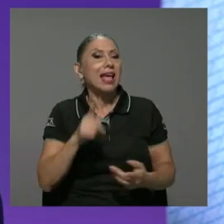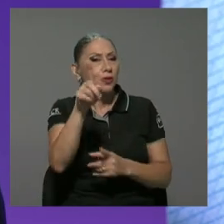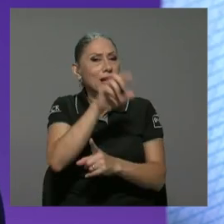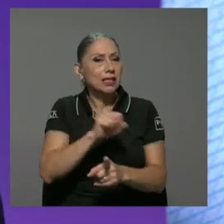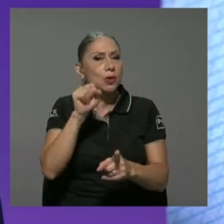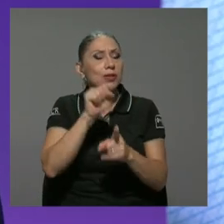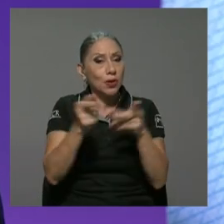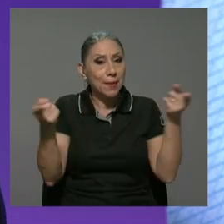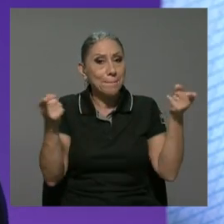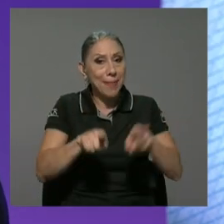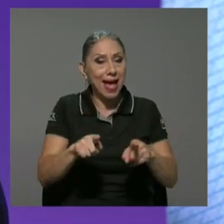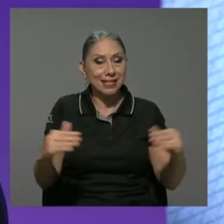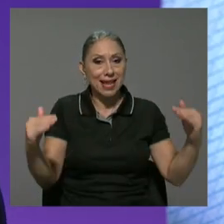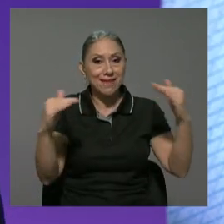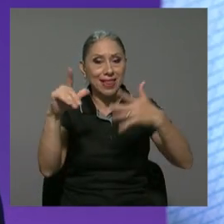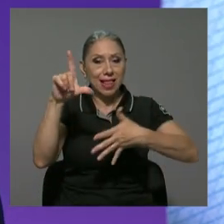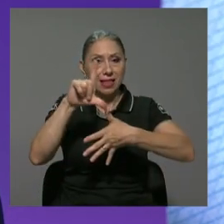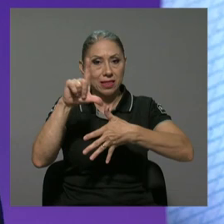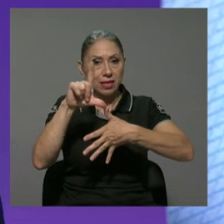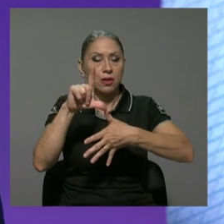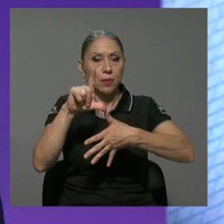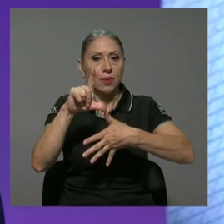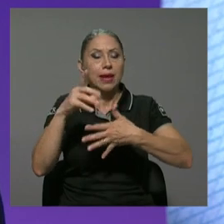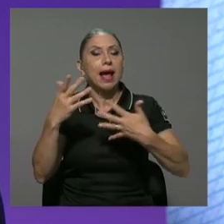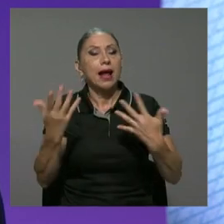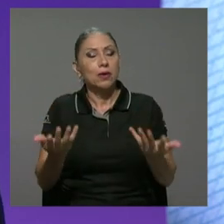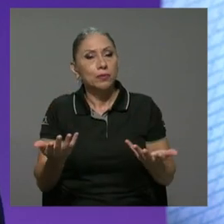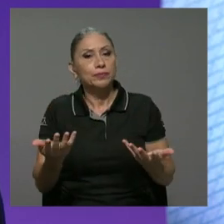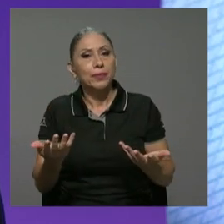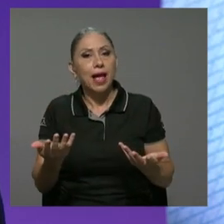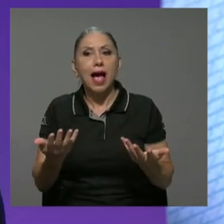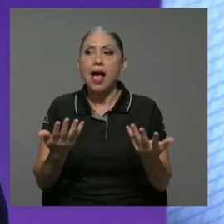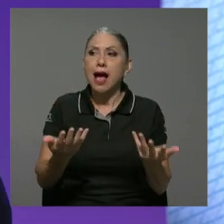nivel latinoamericano, ¿verdad?